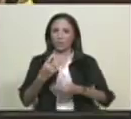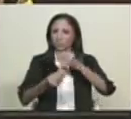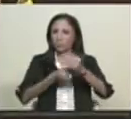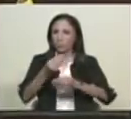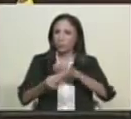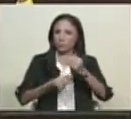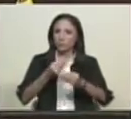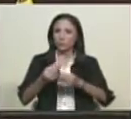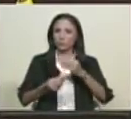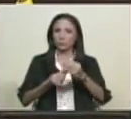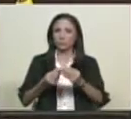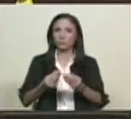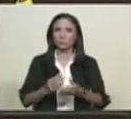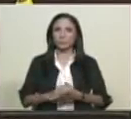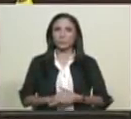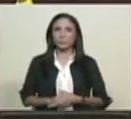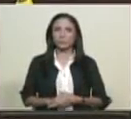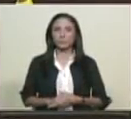que